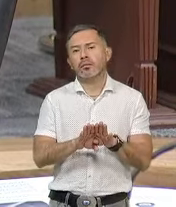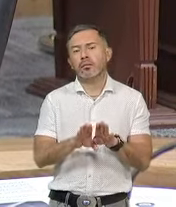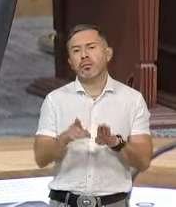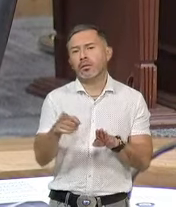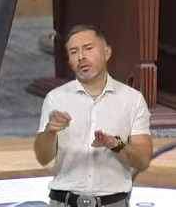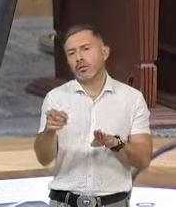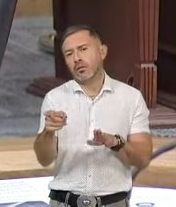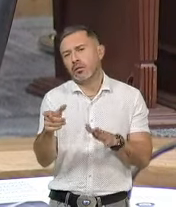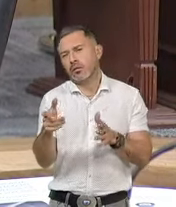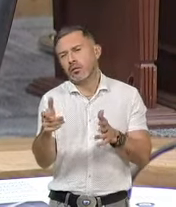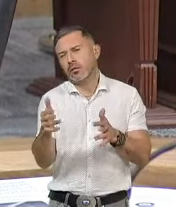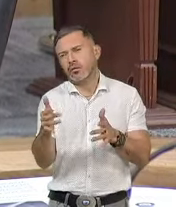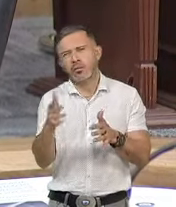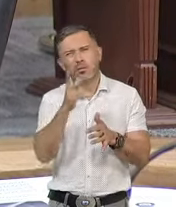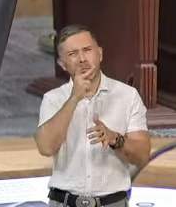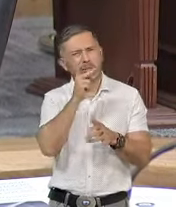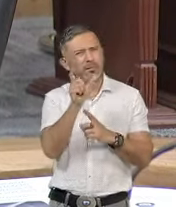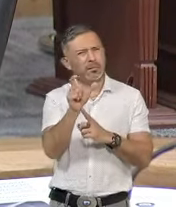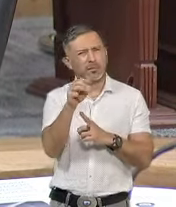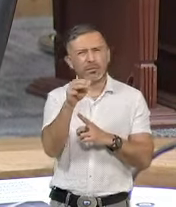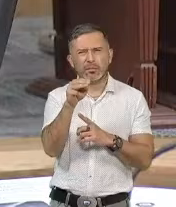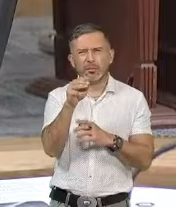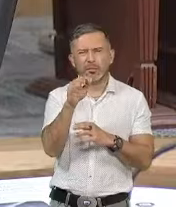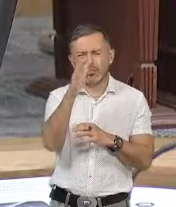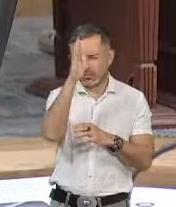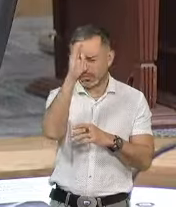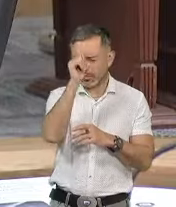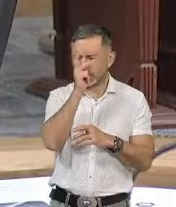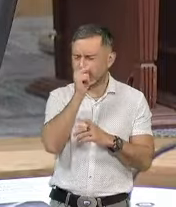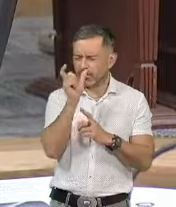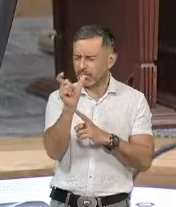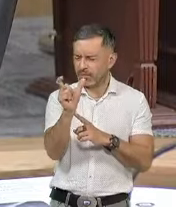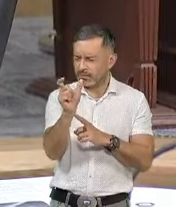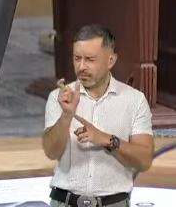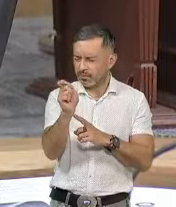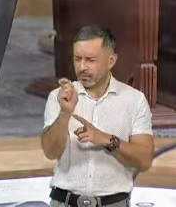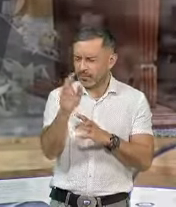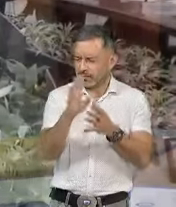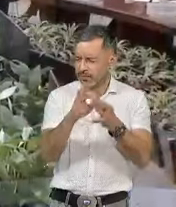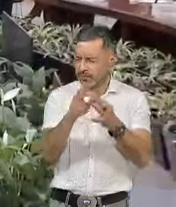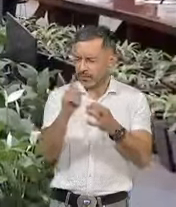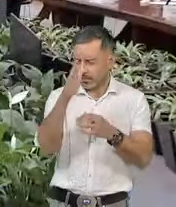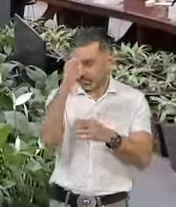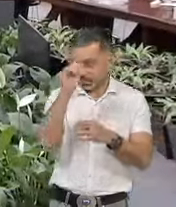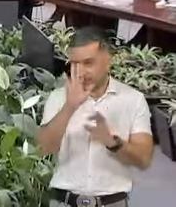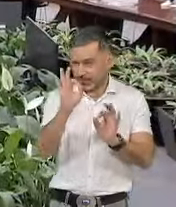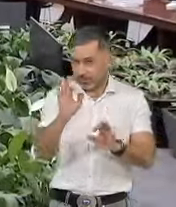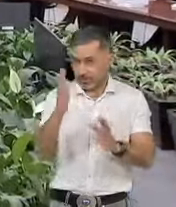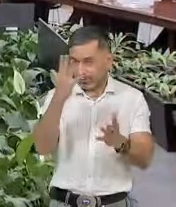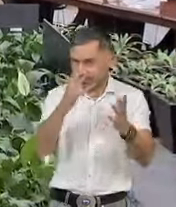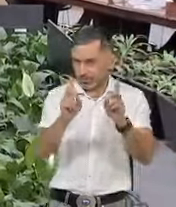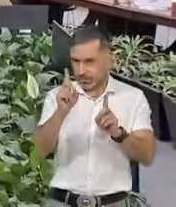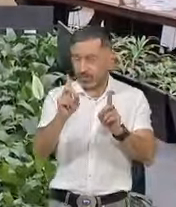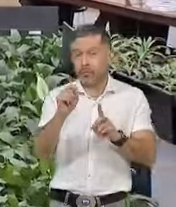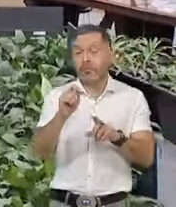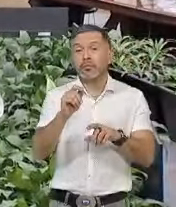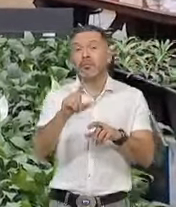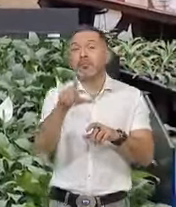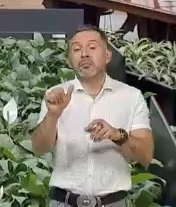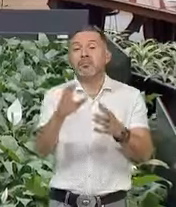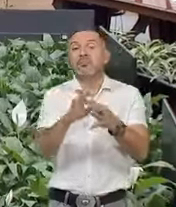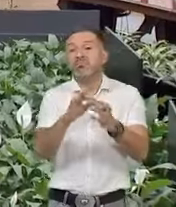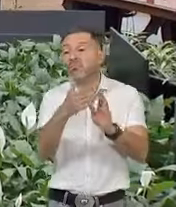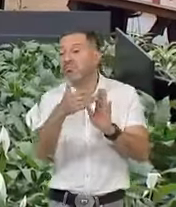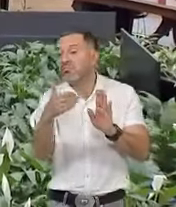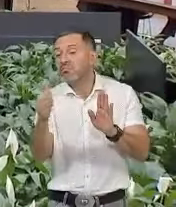adamente no me acuerdo exactamente el adjetivo que que se dijo no se dijo nada más en la sesión